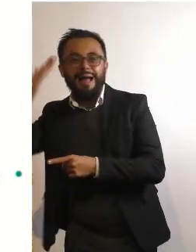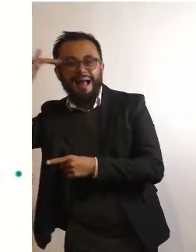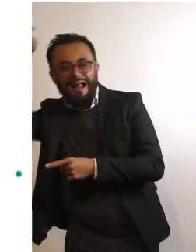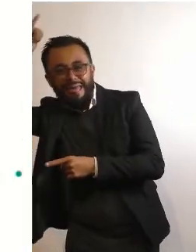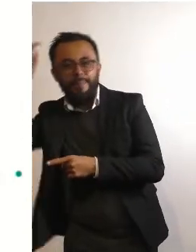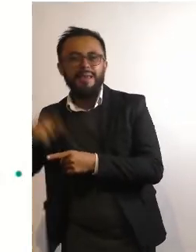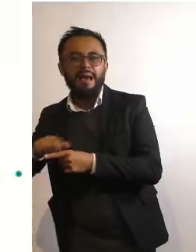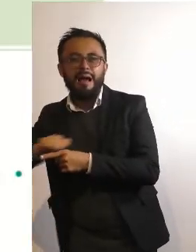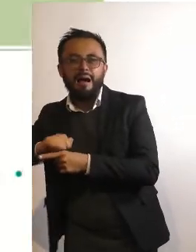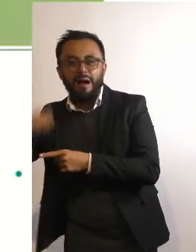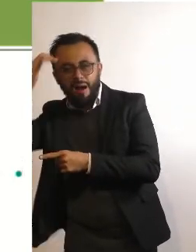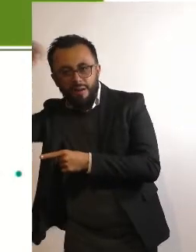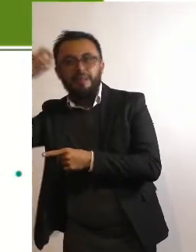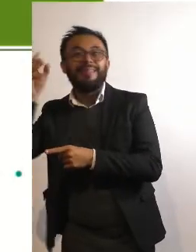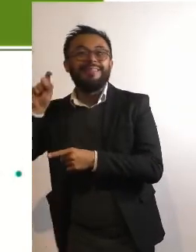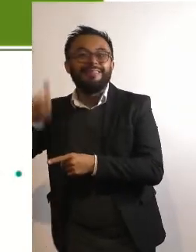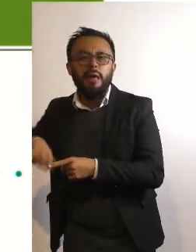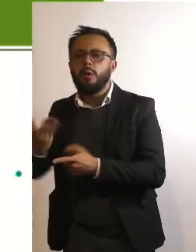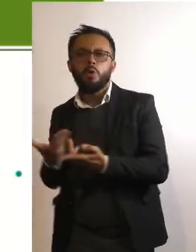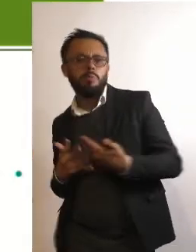interdisciplinarias e inclusivas. Siguiente.